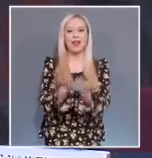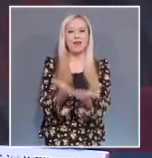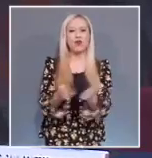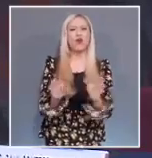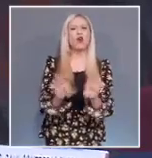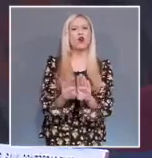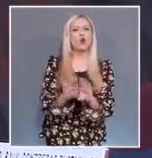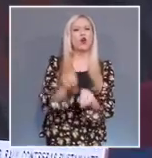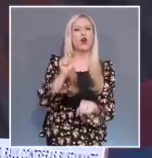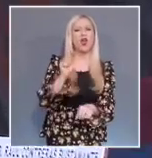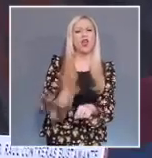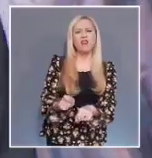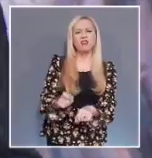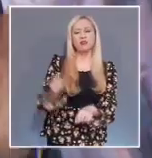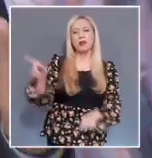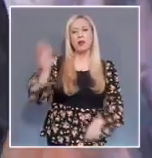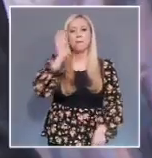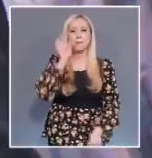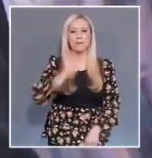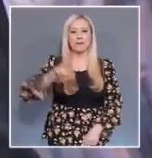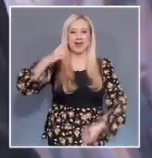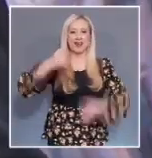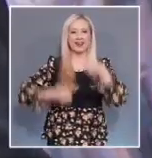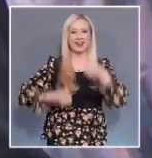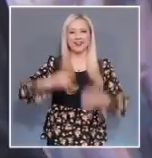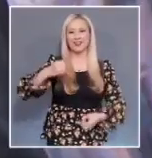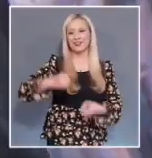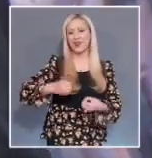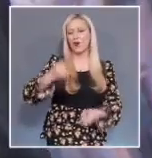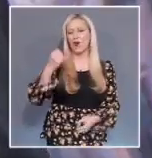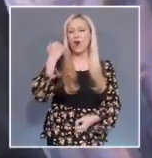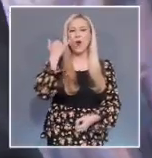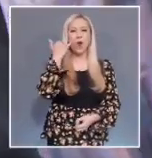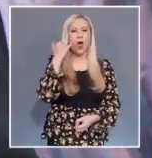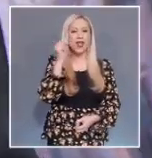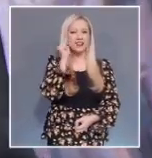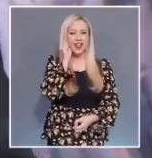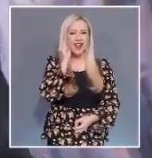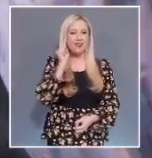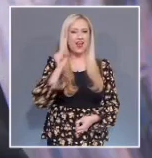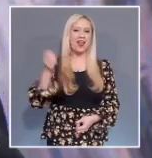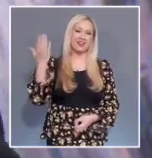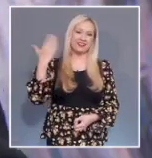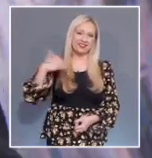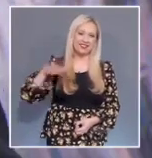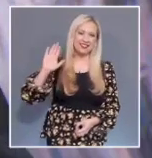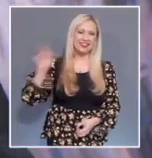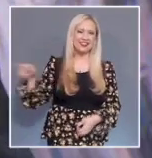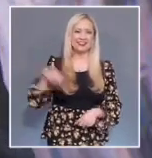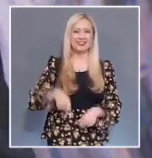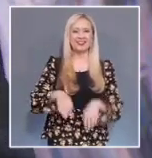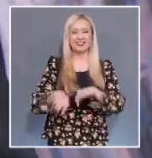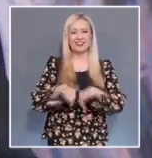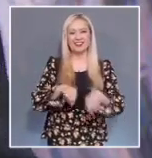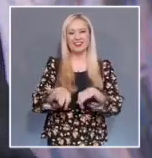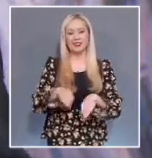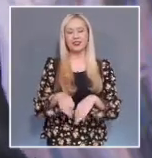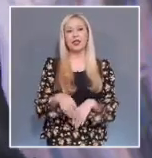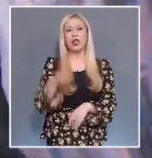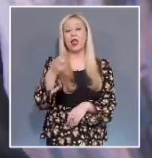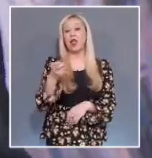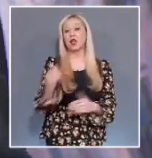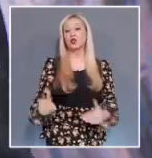en retiro Juan Silva Mesa. Escribió que el Poder Judicial y particularmente la Suprema Corte, como